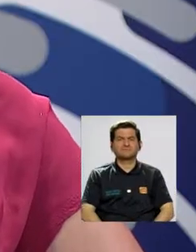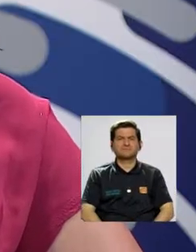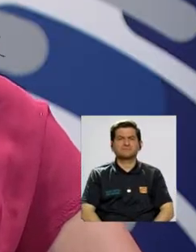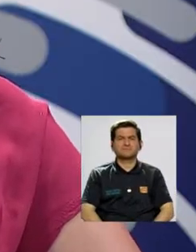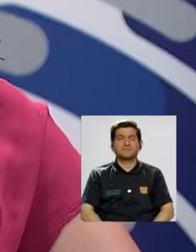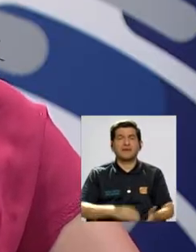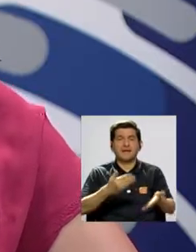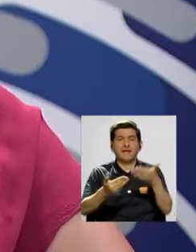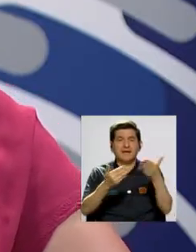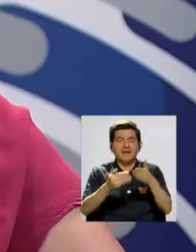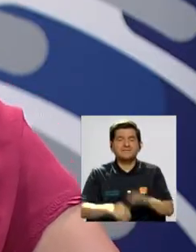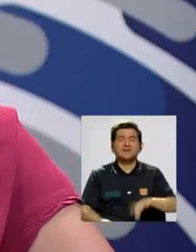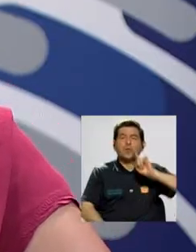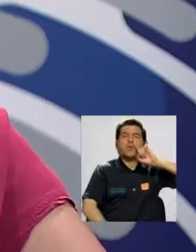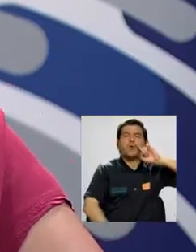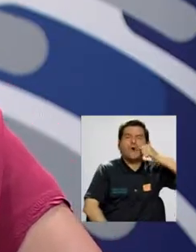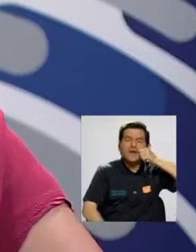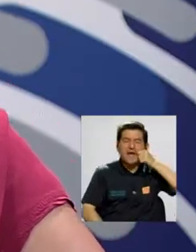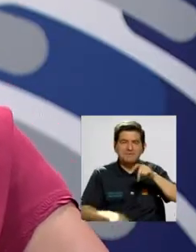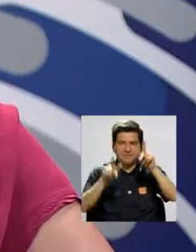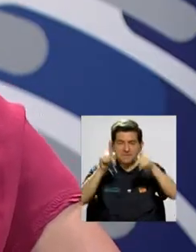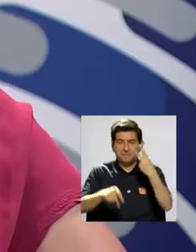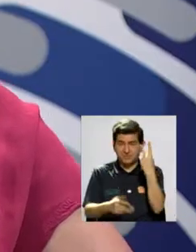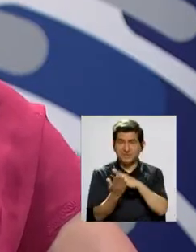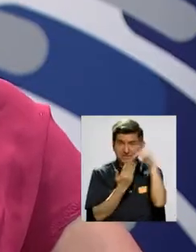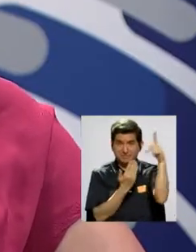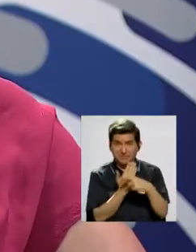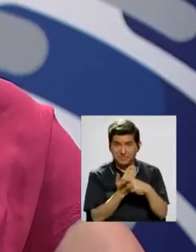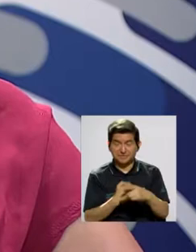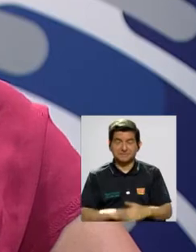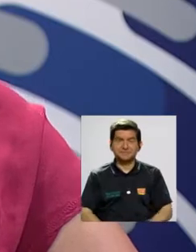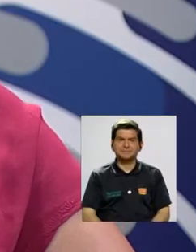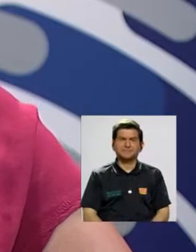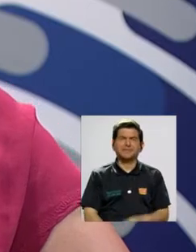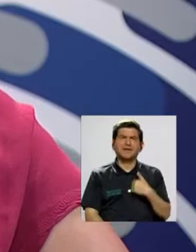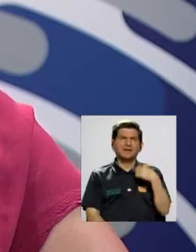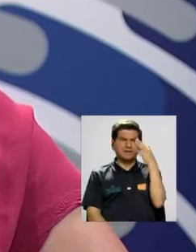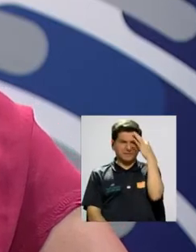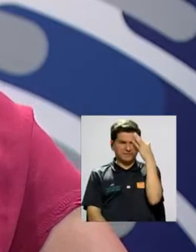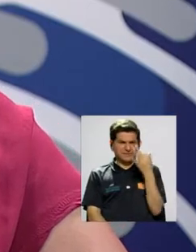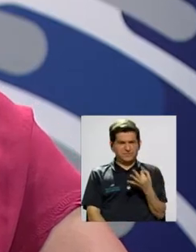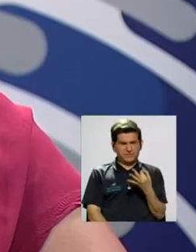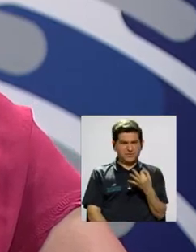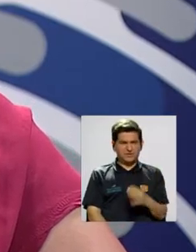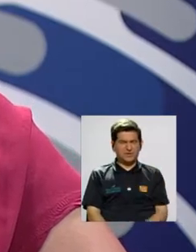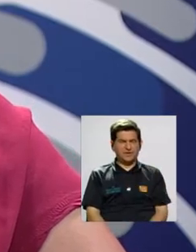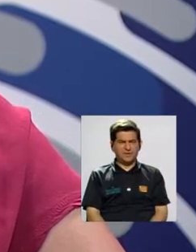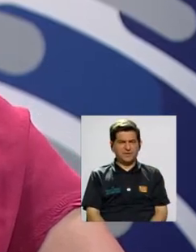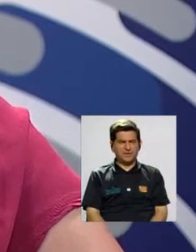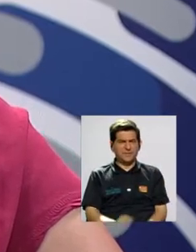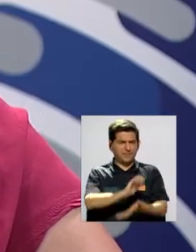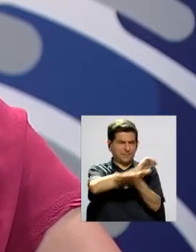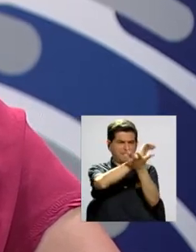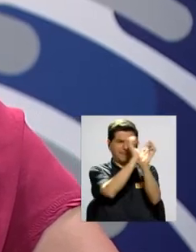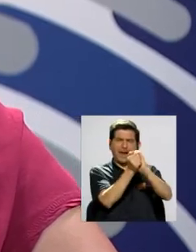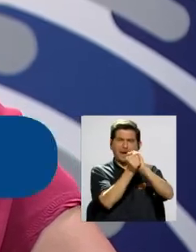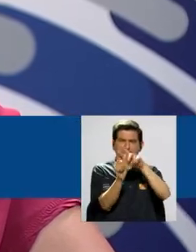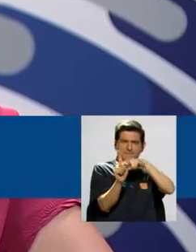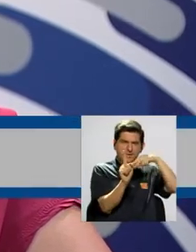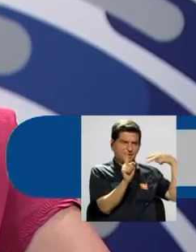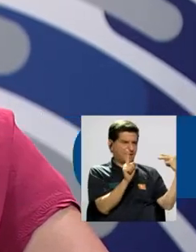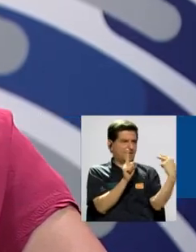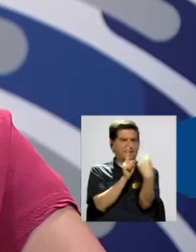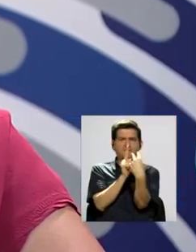Casi de manera de clave para nuestra teleaudiencia. Claro, yo creo que es cambiar la visión para